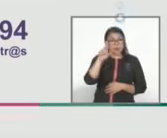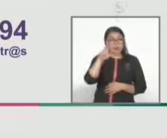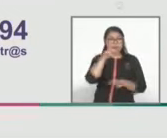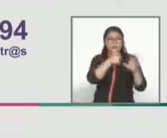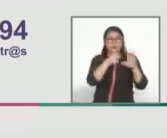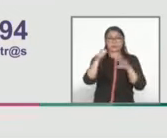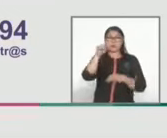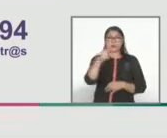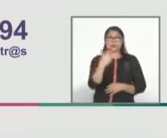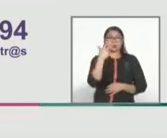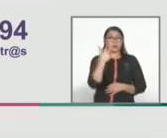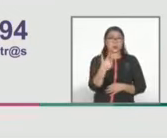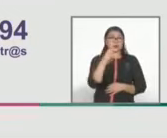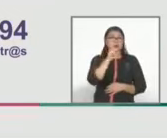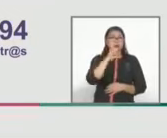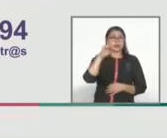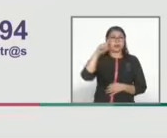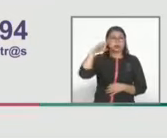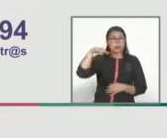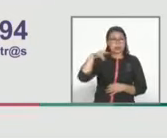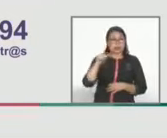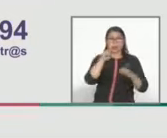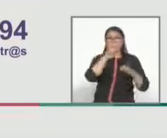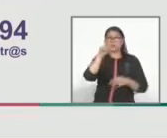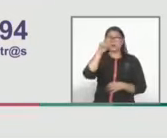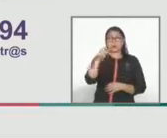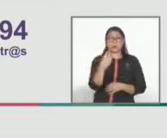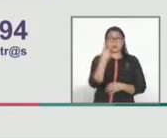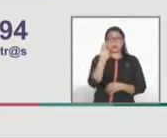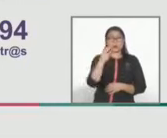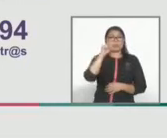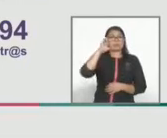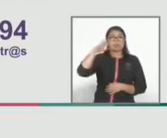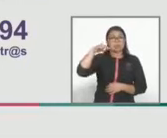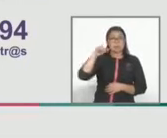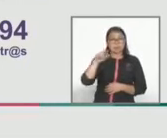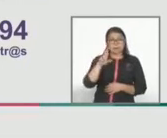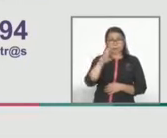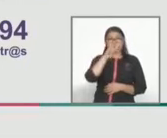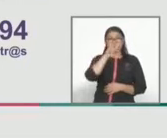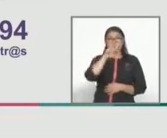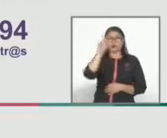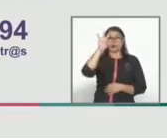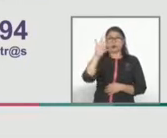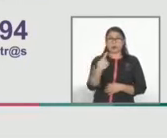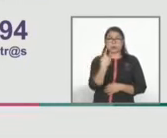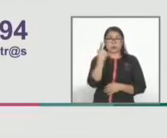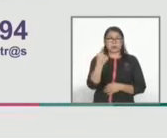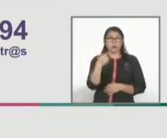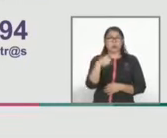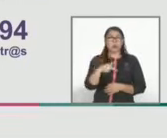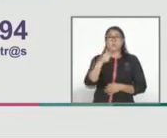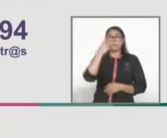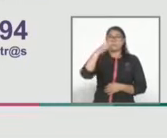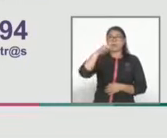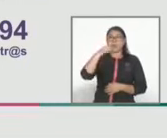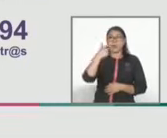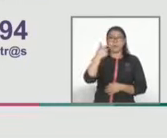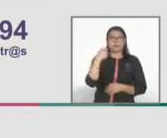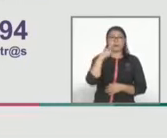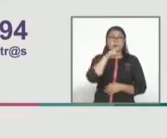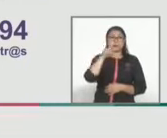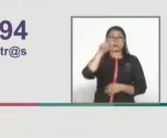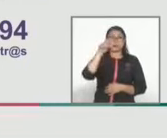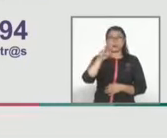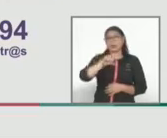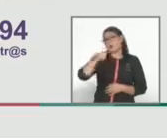SEDENA 233, Secretaría de Marina 141, Pemex 130 y otras instancias